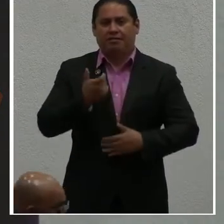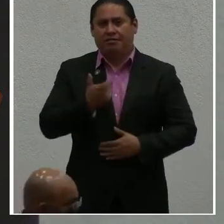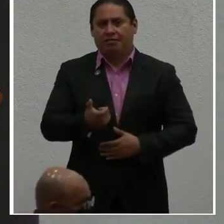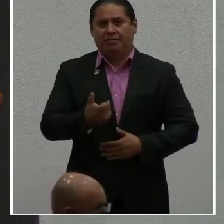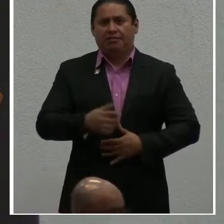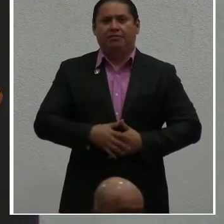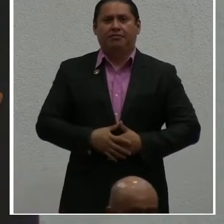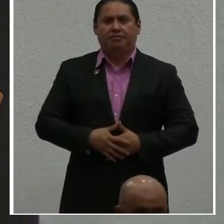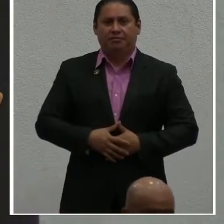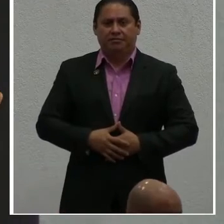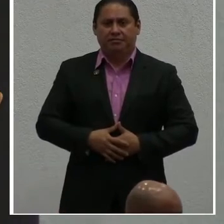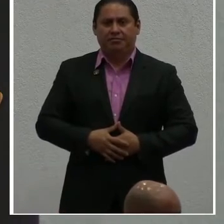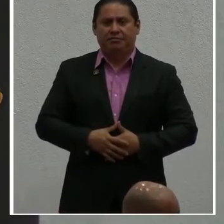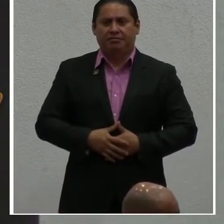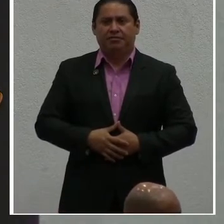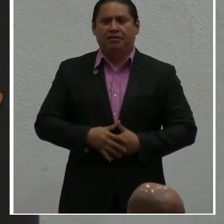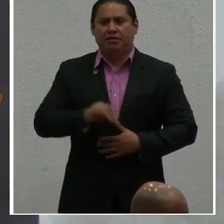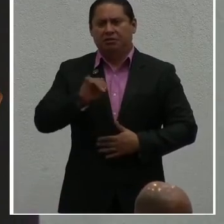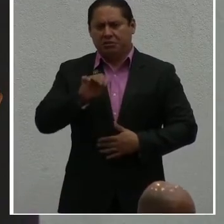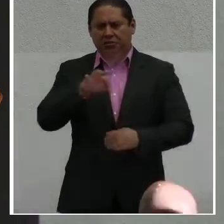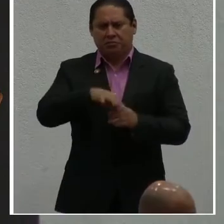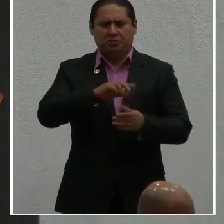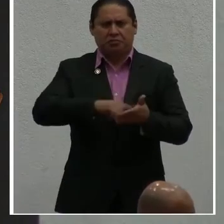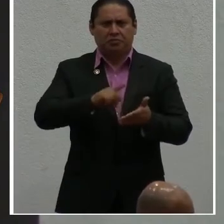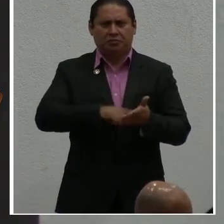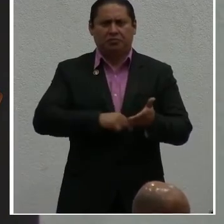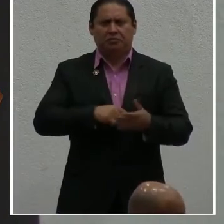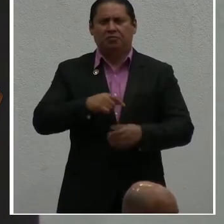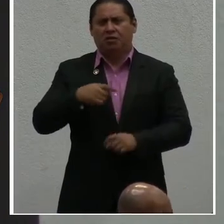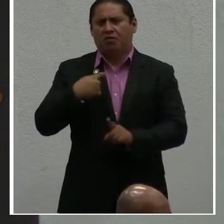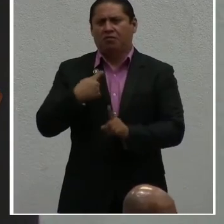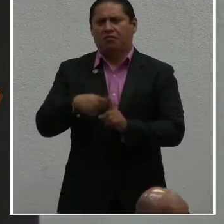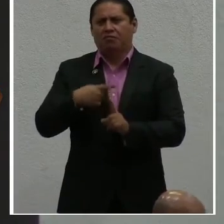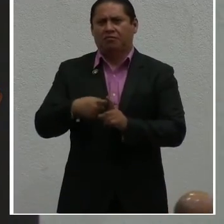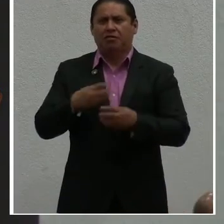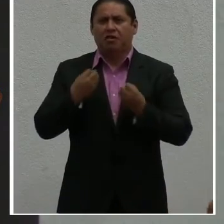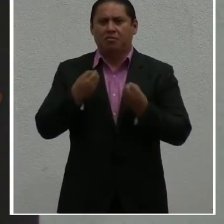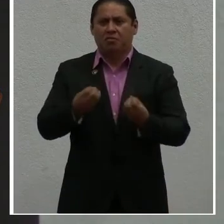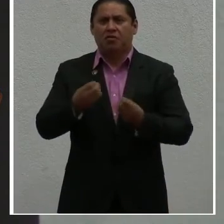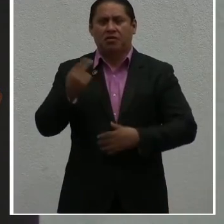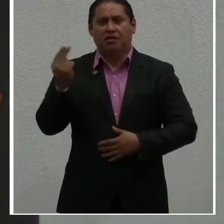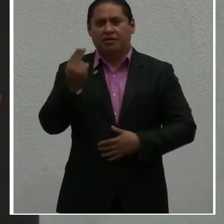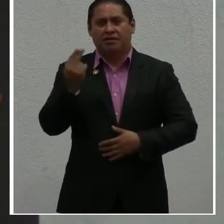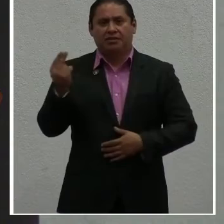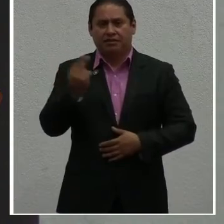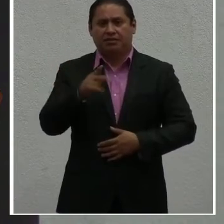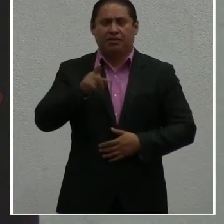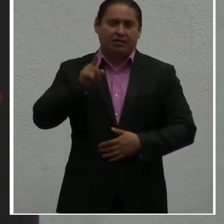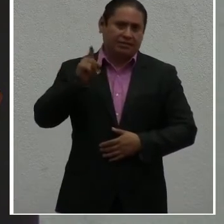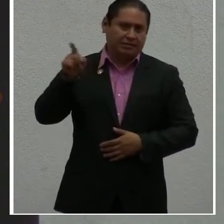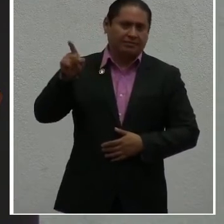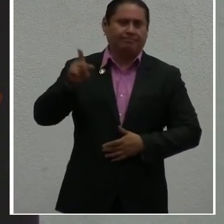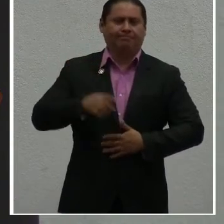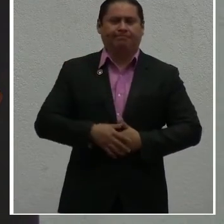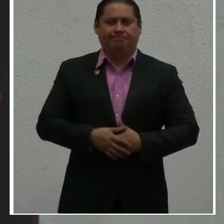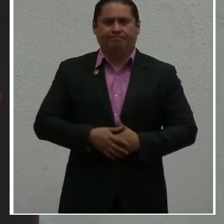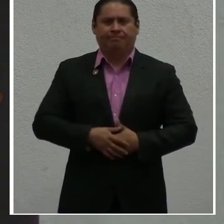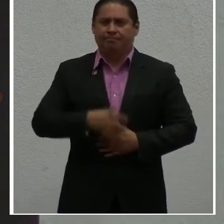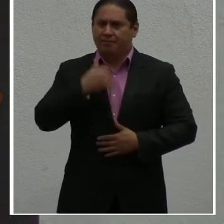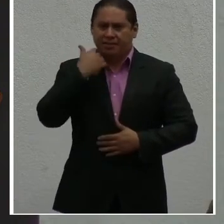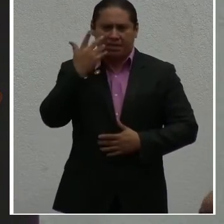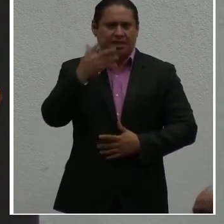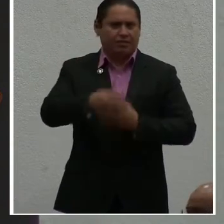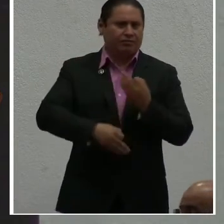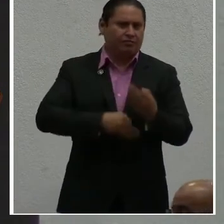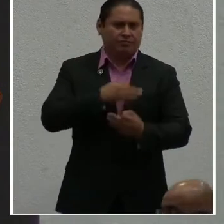sí voy a votar a favor. ¿Por qué? Porque hay muchas necesidades allá adentro. Quieren todo.